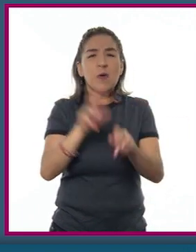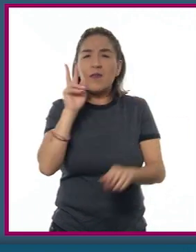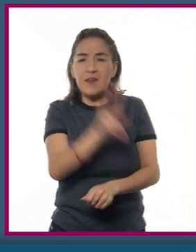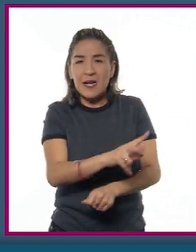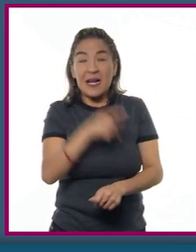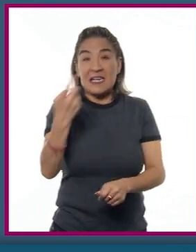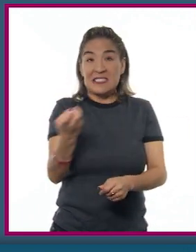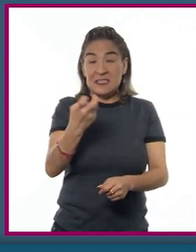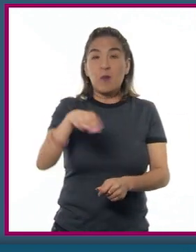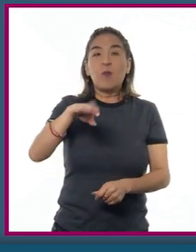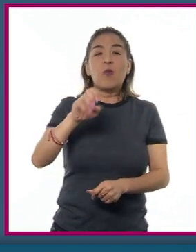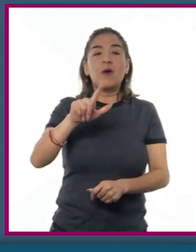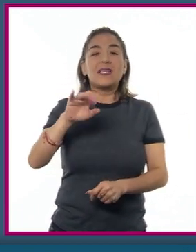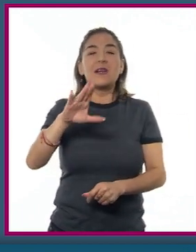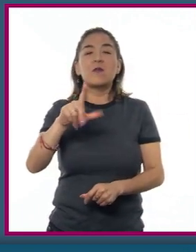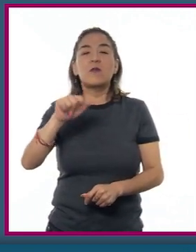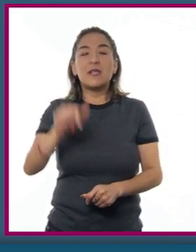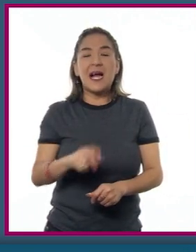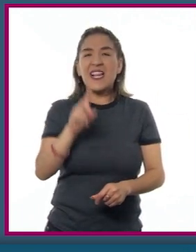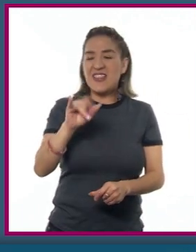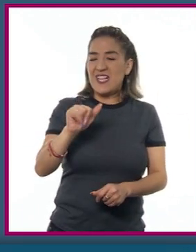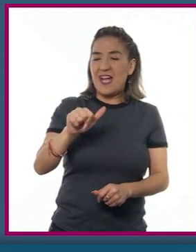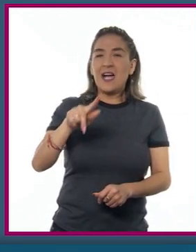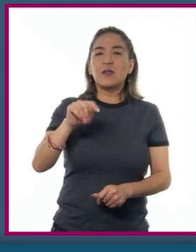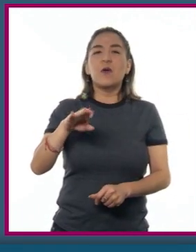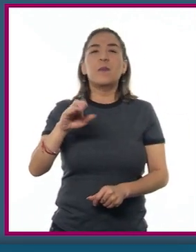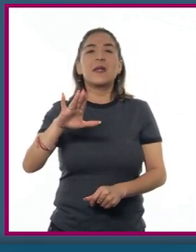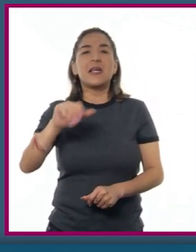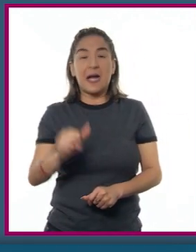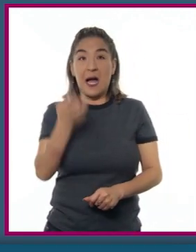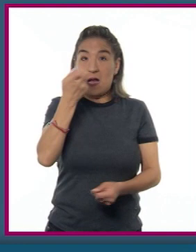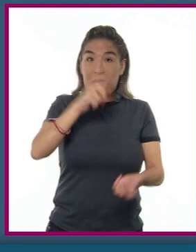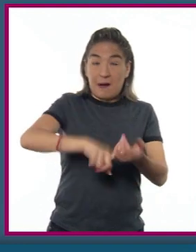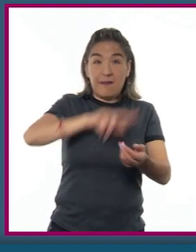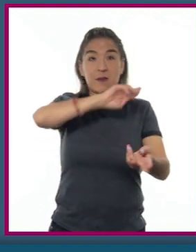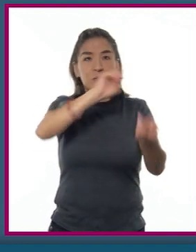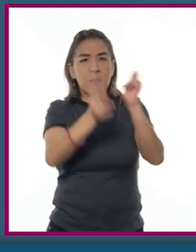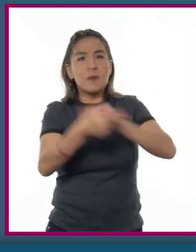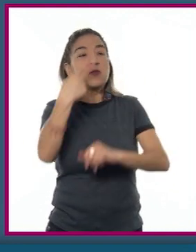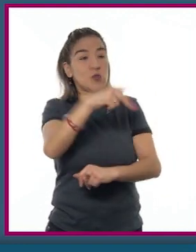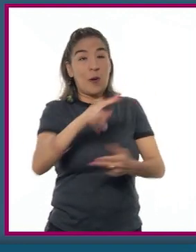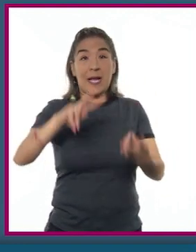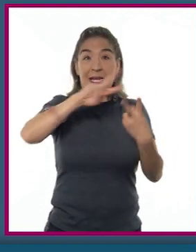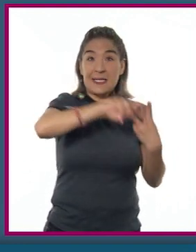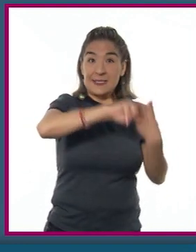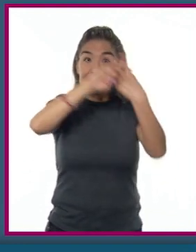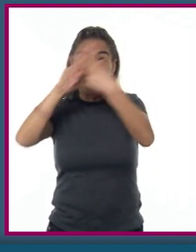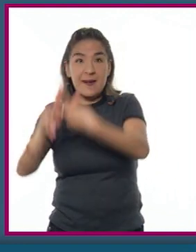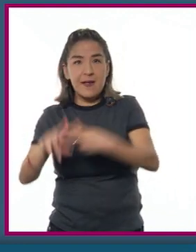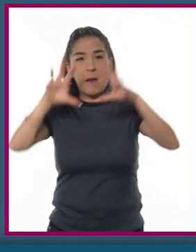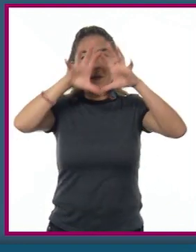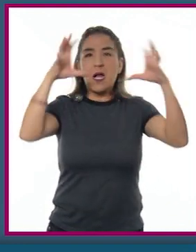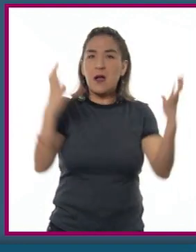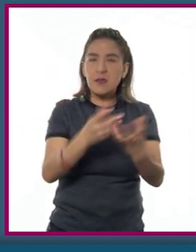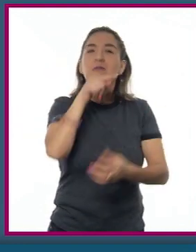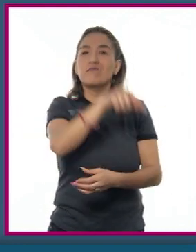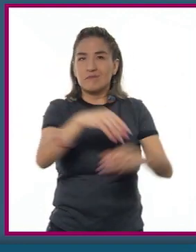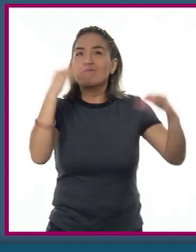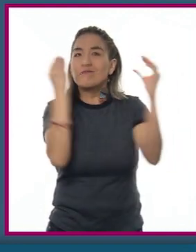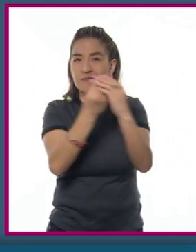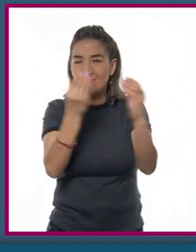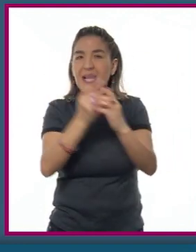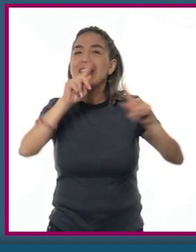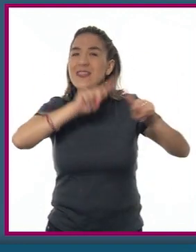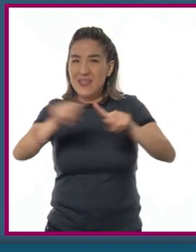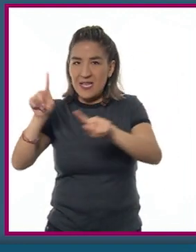una molécula diatómica. En el universo, las estrellas y los planetas tienen una composición diferente. El